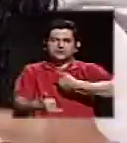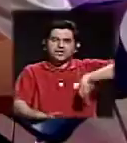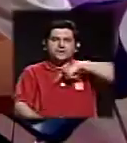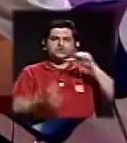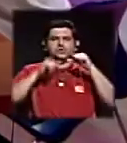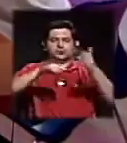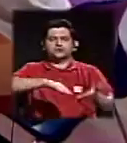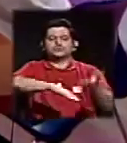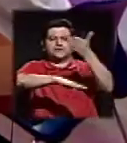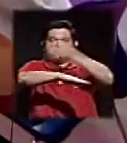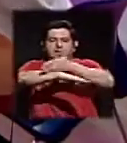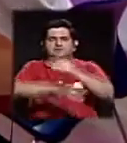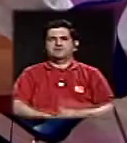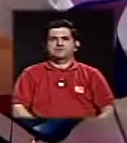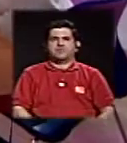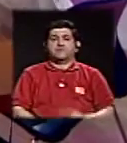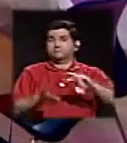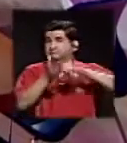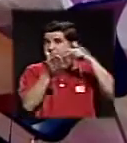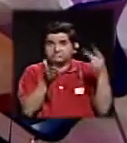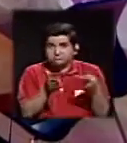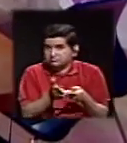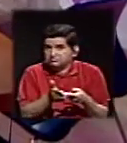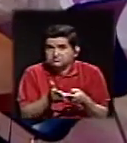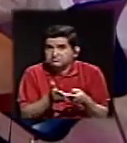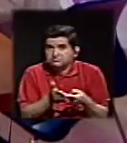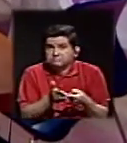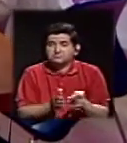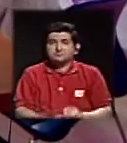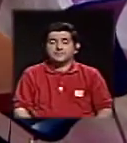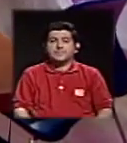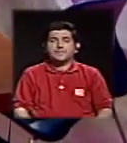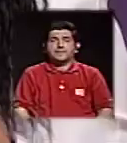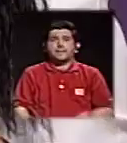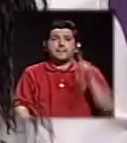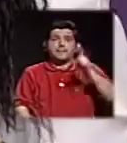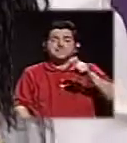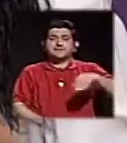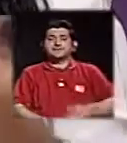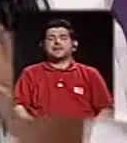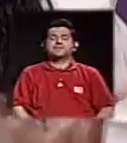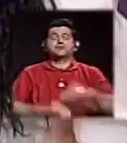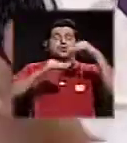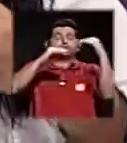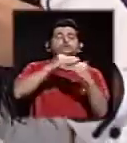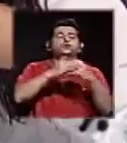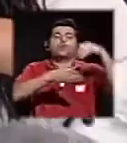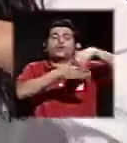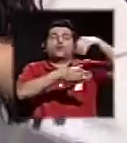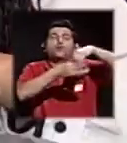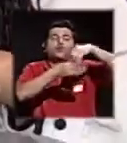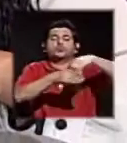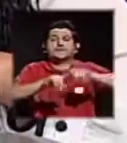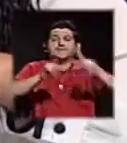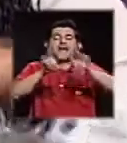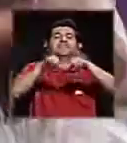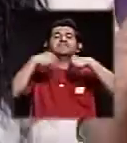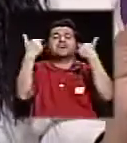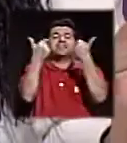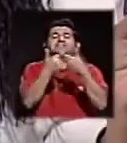ese siguiente paso y ese siguiente paso tiene que ver con este dar su cuotas a otros grupos